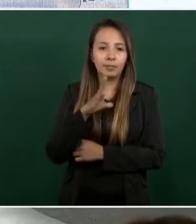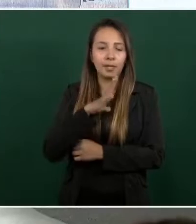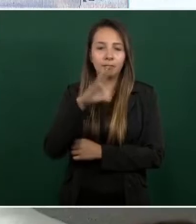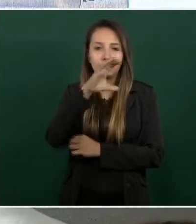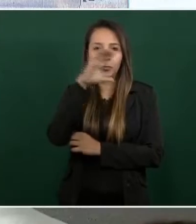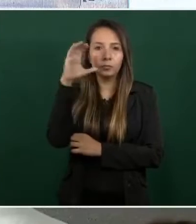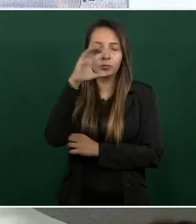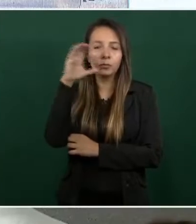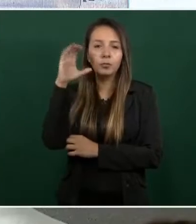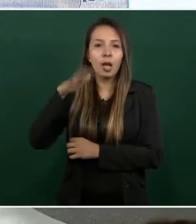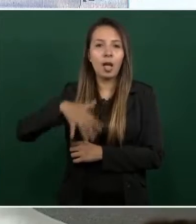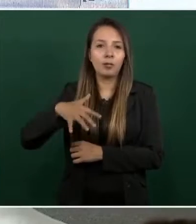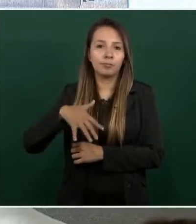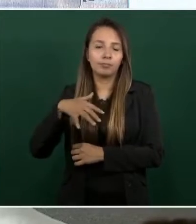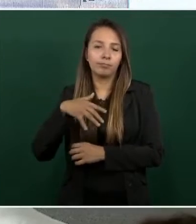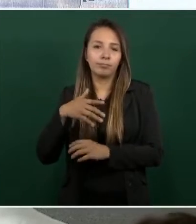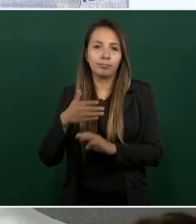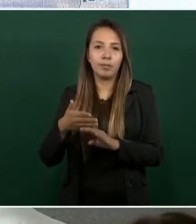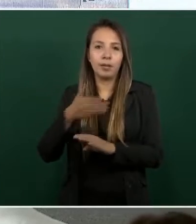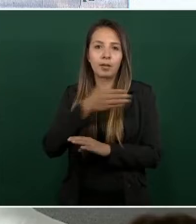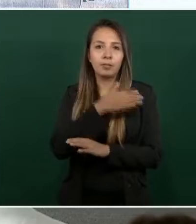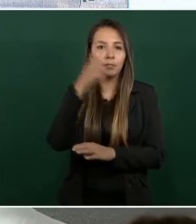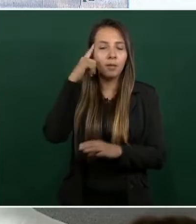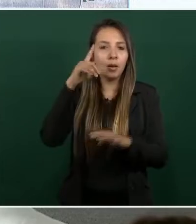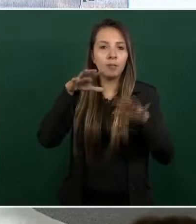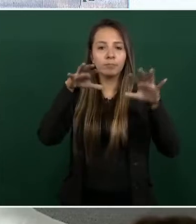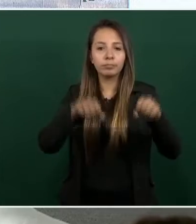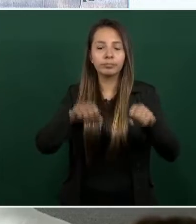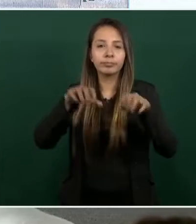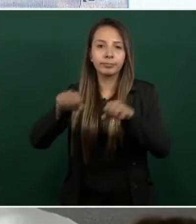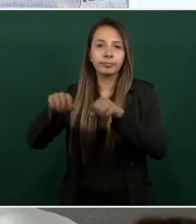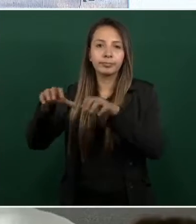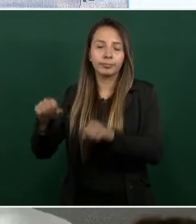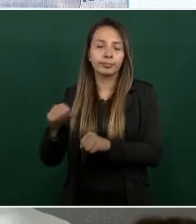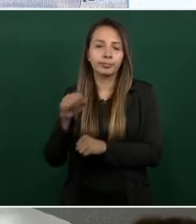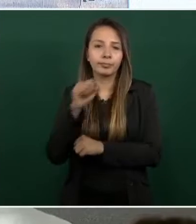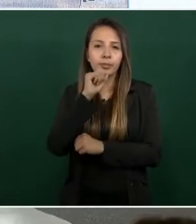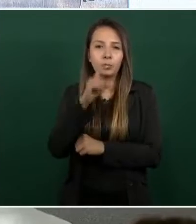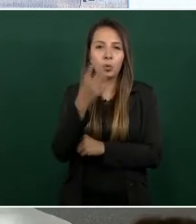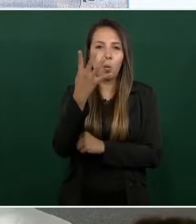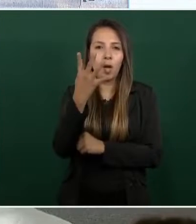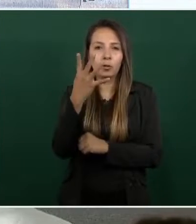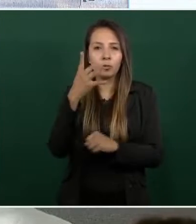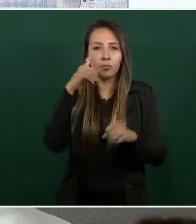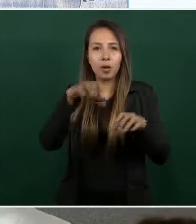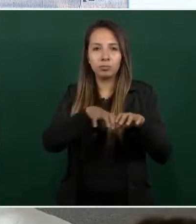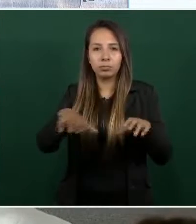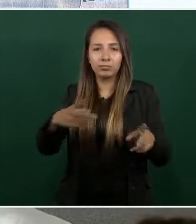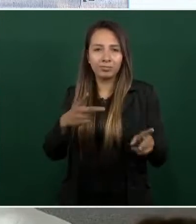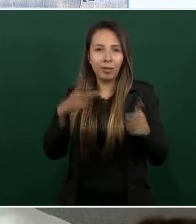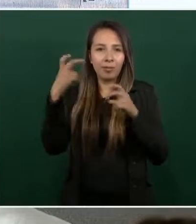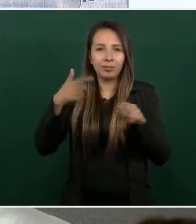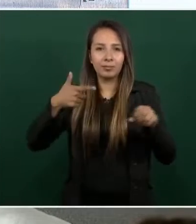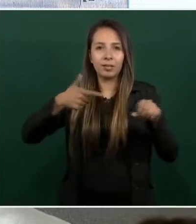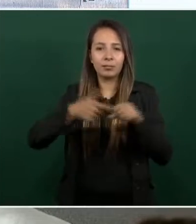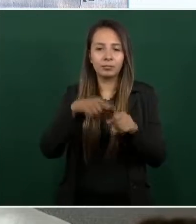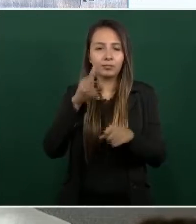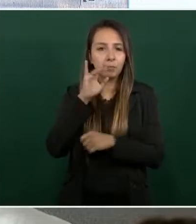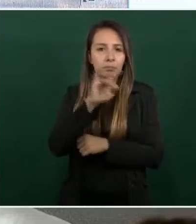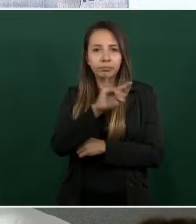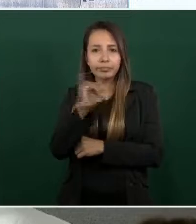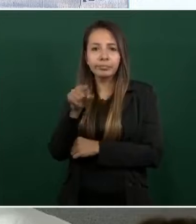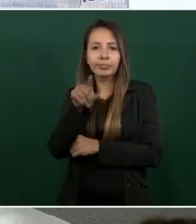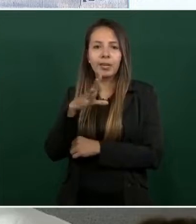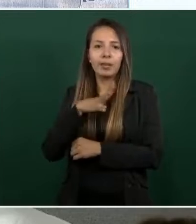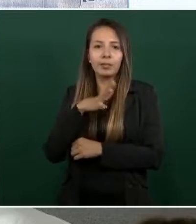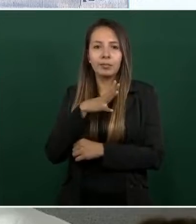son las que mencionaba yo de los aseguramientos, de los cuatro aseguramientos de tomas clandestinas y las instalaciones en donde